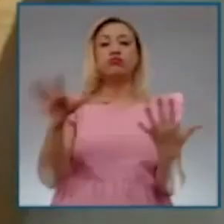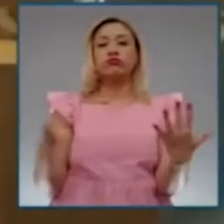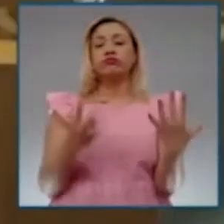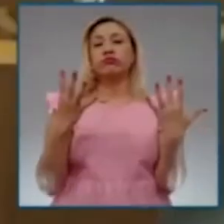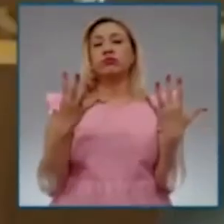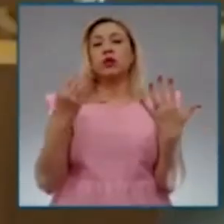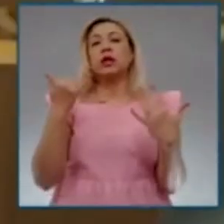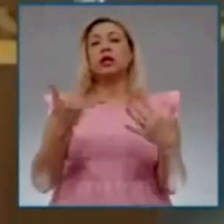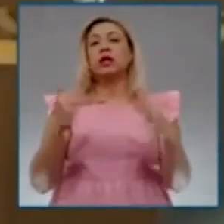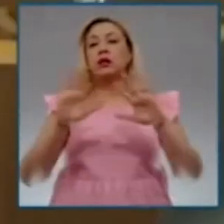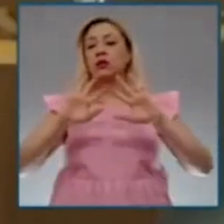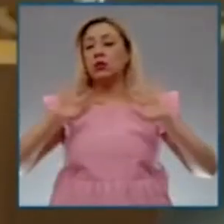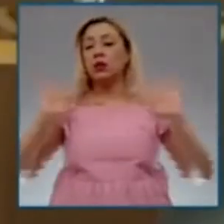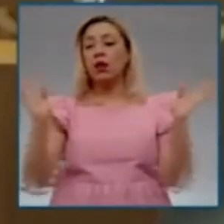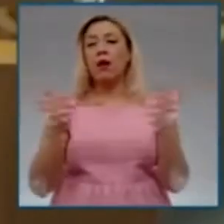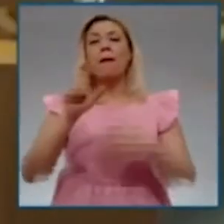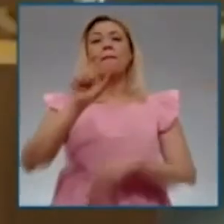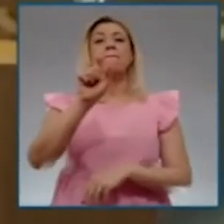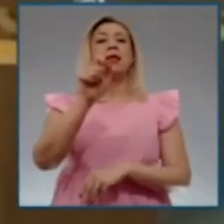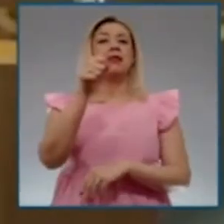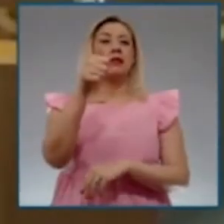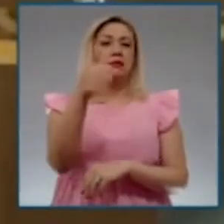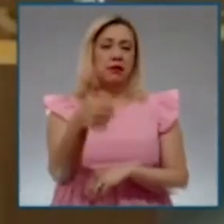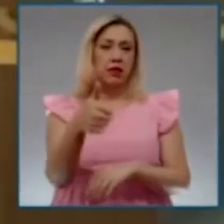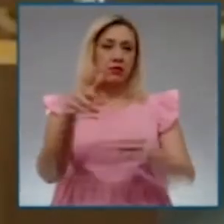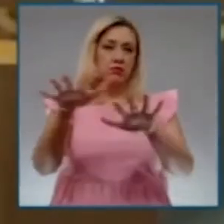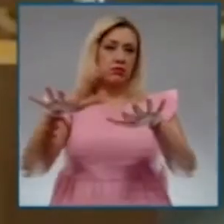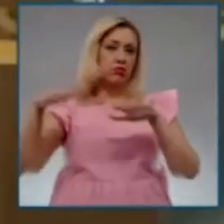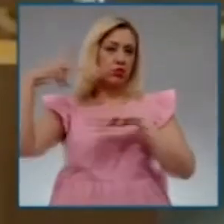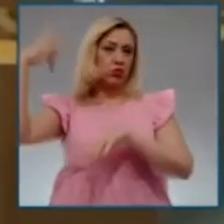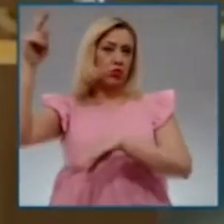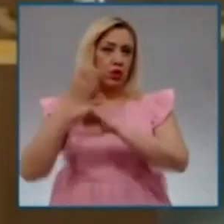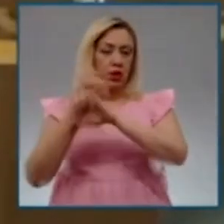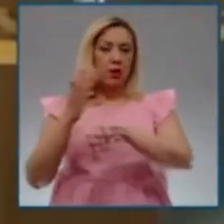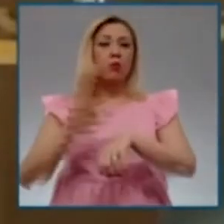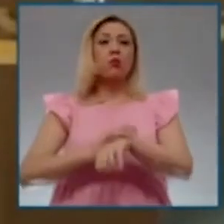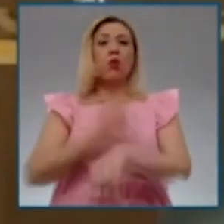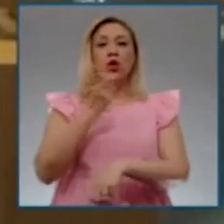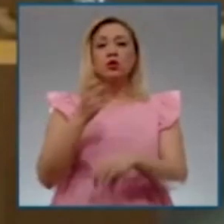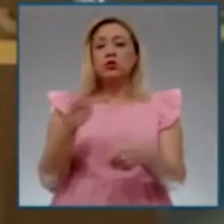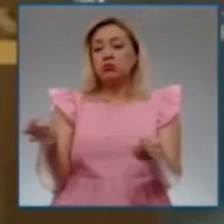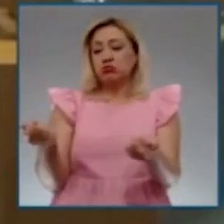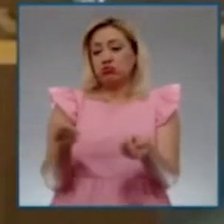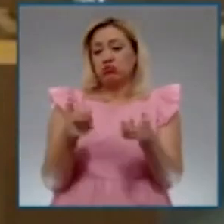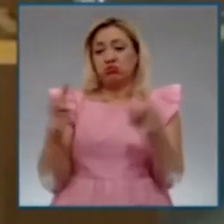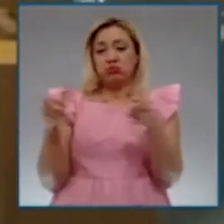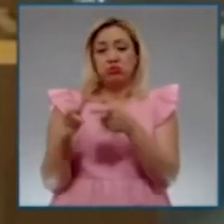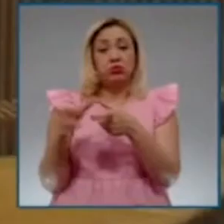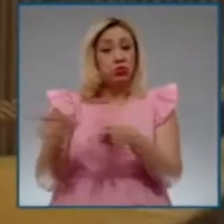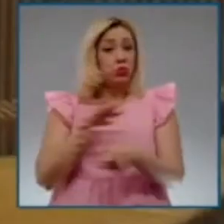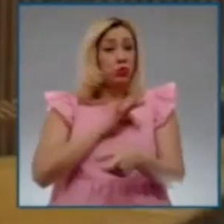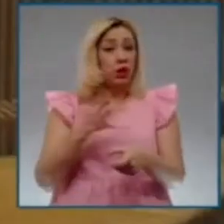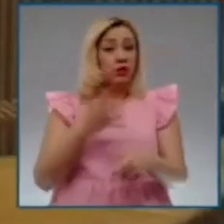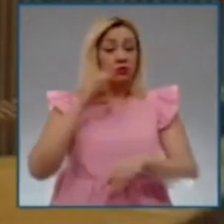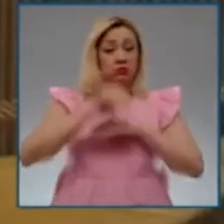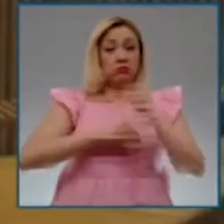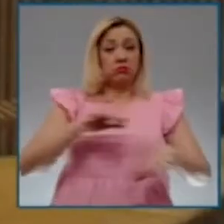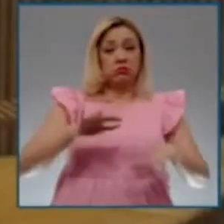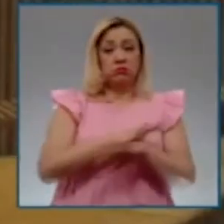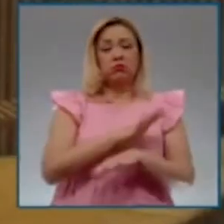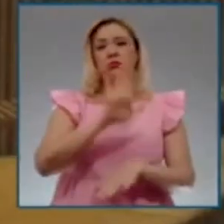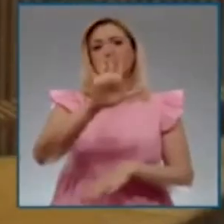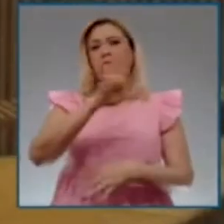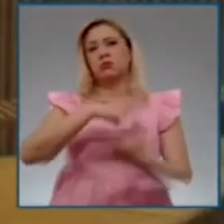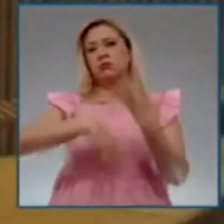manera que no es factible que una minoría cambie las bases de una convocatoria emitida por el pleno de legisladoras y